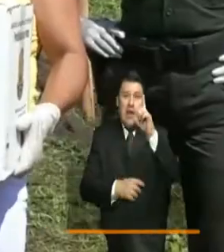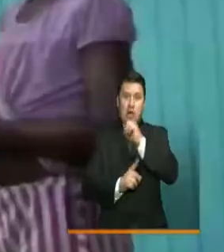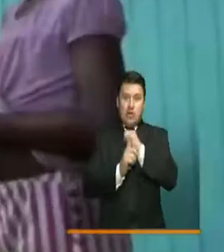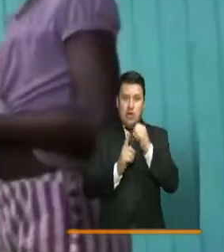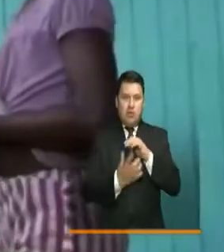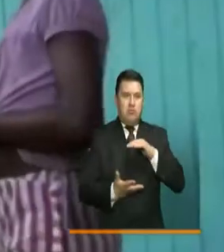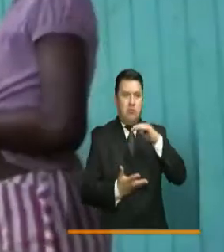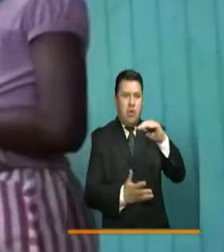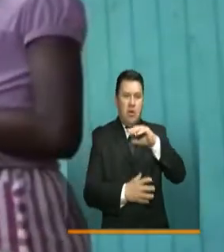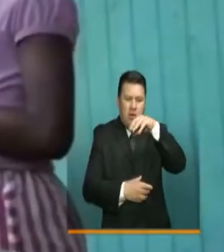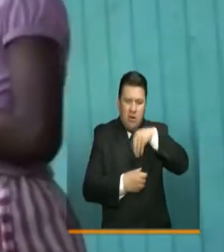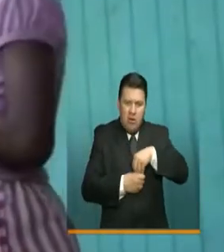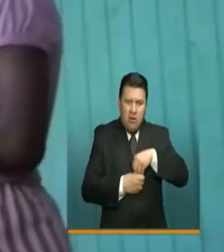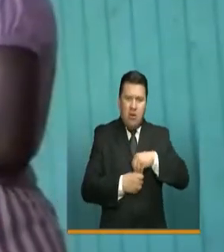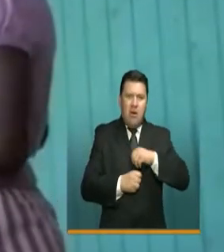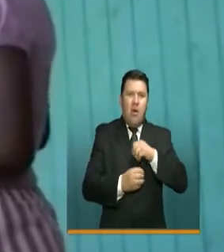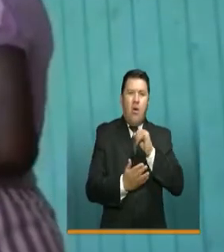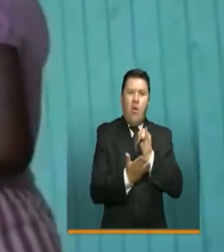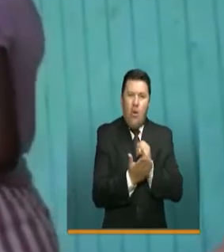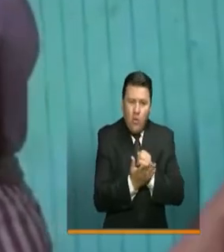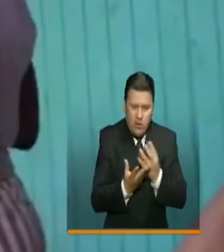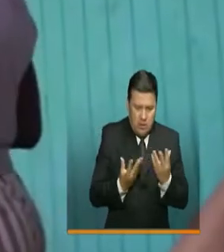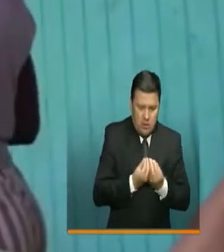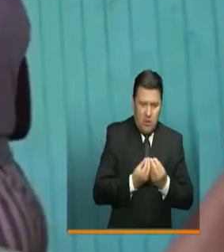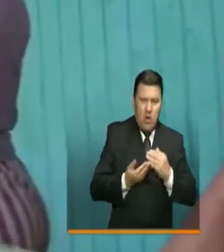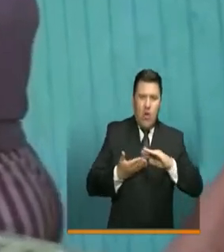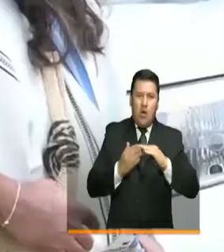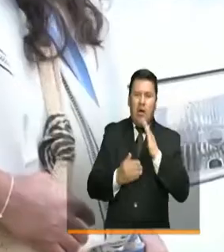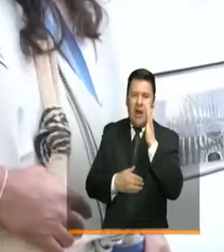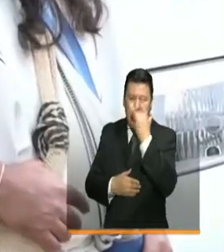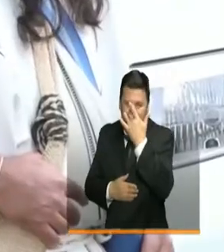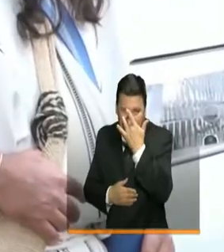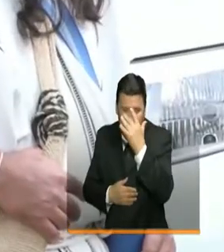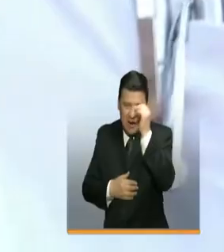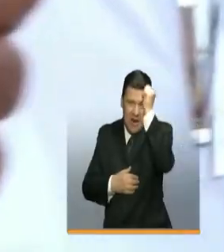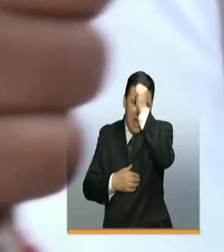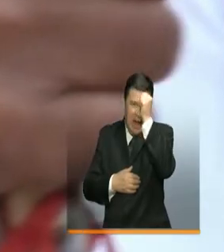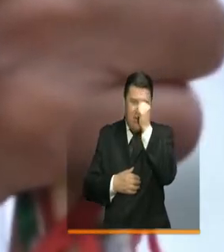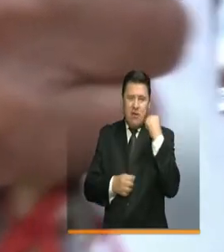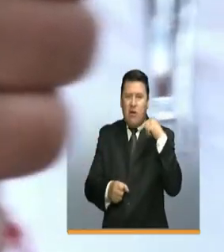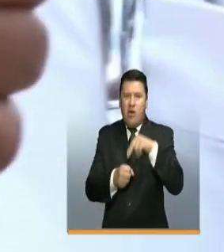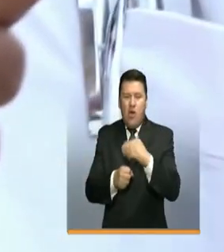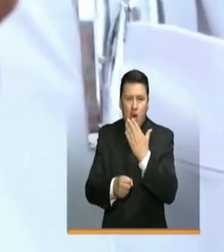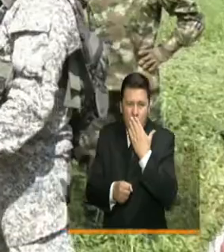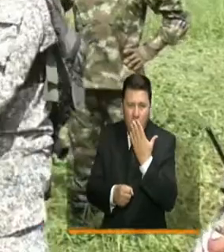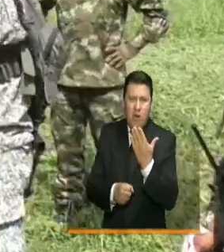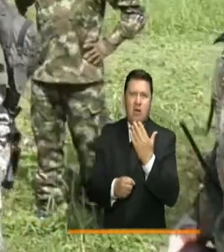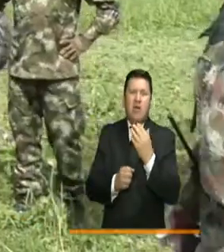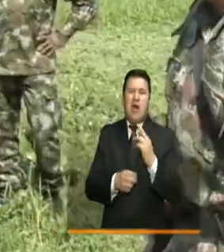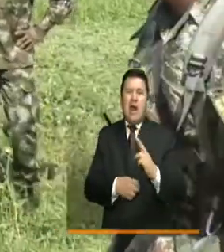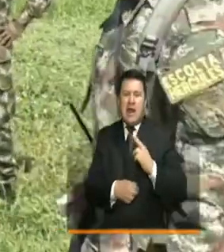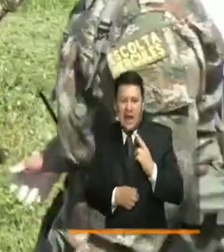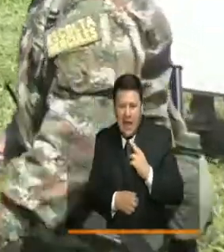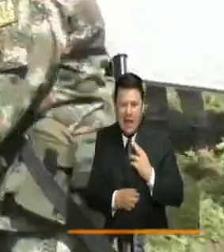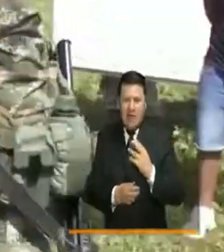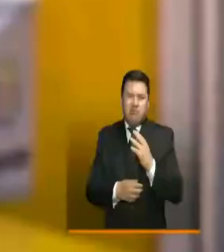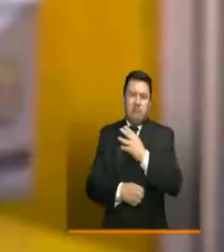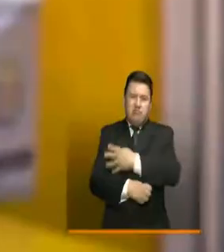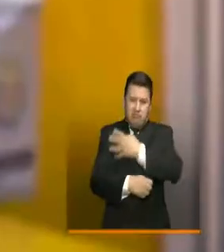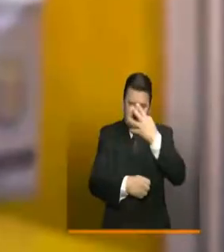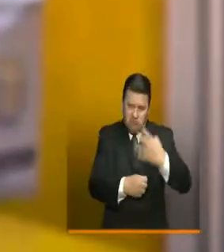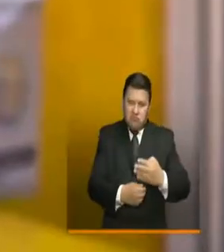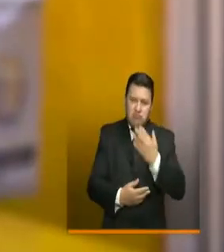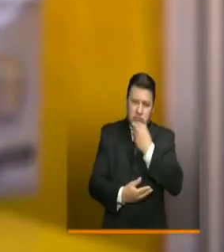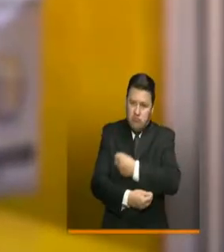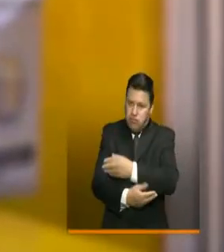sociales, integrantes de juntas de acción comunal, comunidades negras, raizales, indígenas, rom, religiosas y LGBTI.